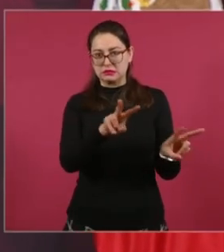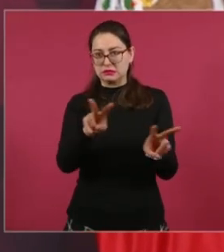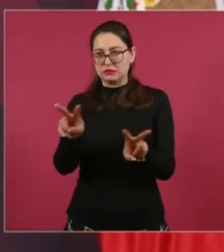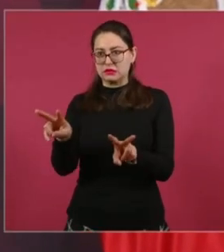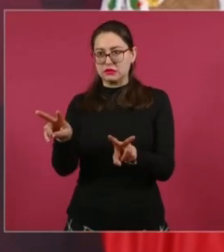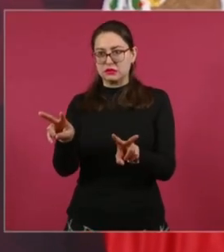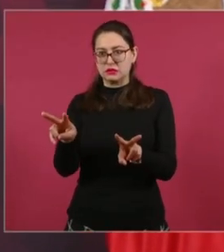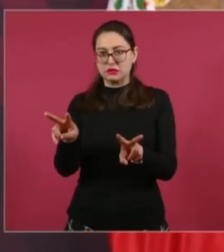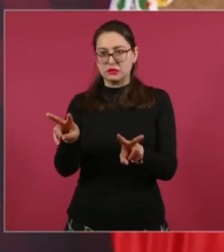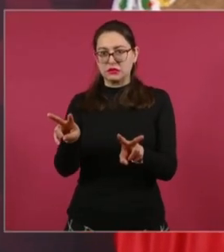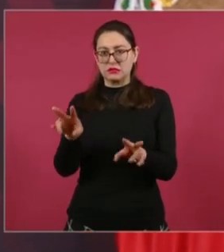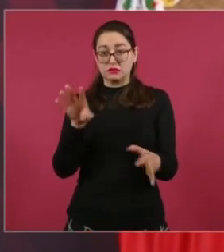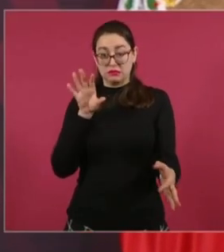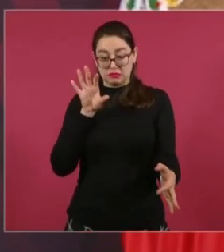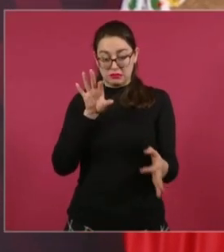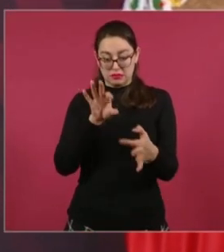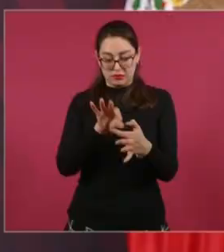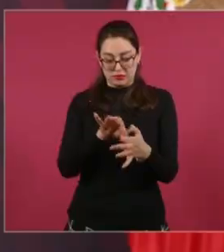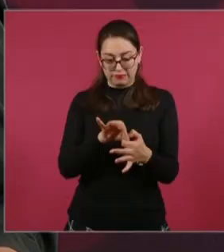cuando se es humano.